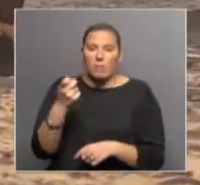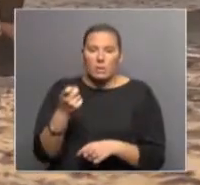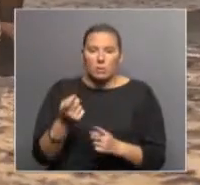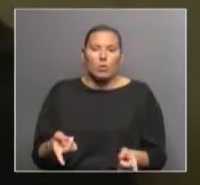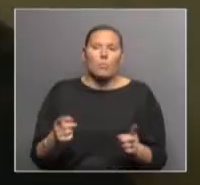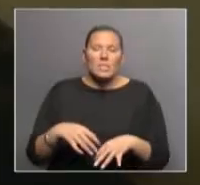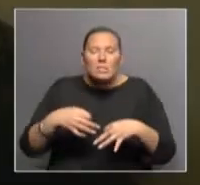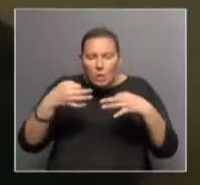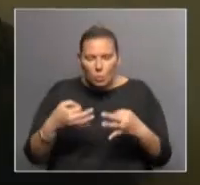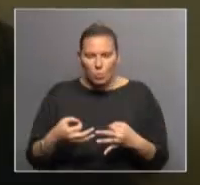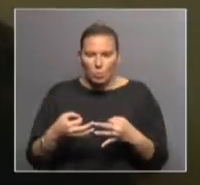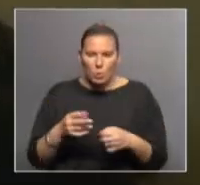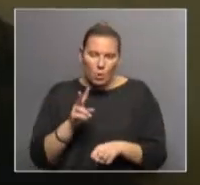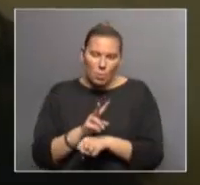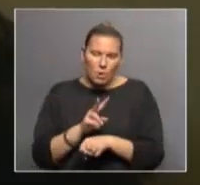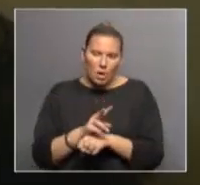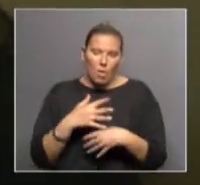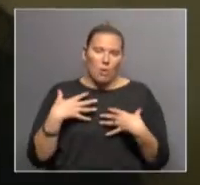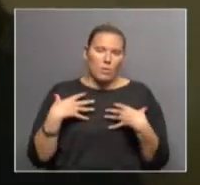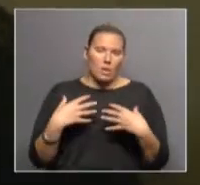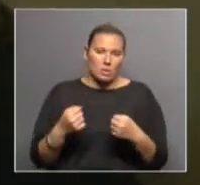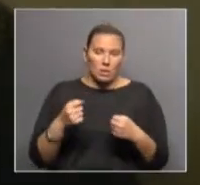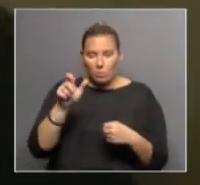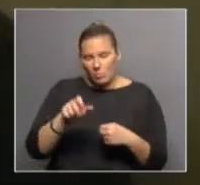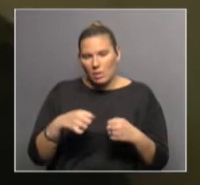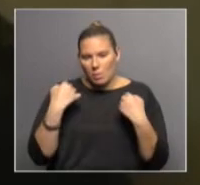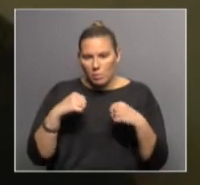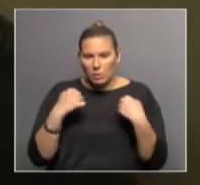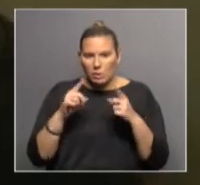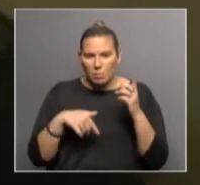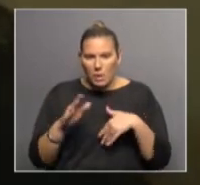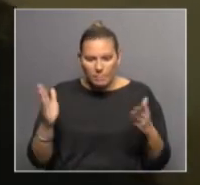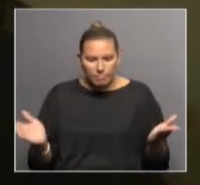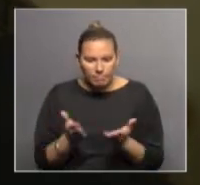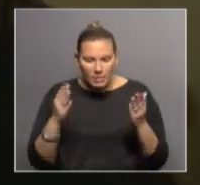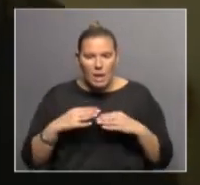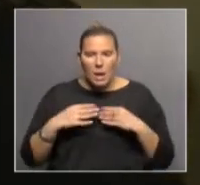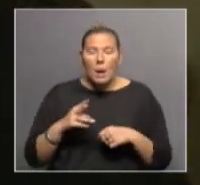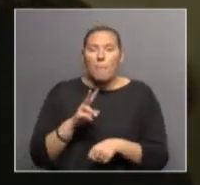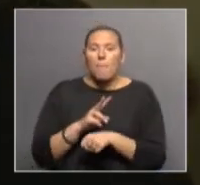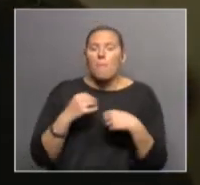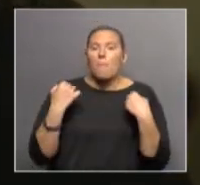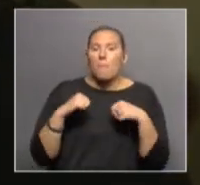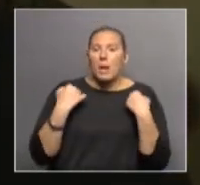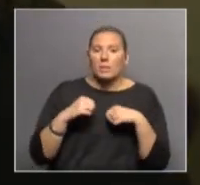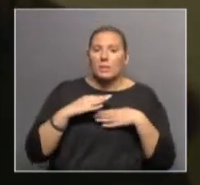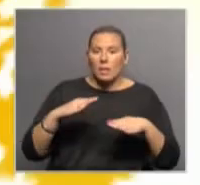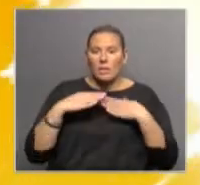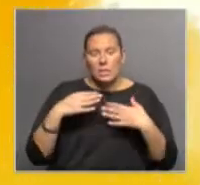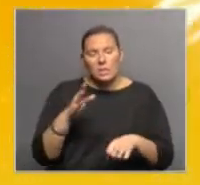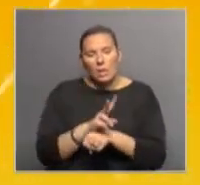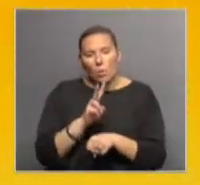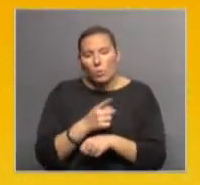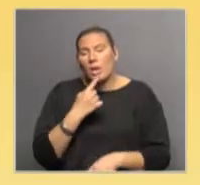reintegro seguro y el cuidado de la salud del deportista y sobre todo a estimular la práctica de actividad física segura que es tan necesaria, ¿no?